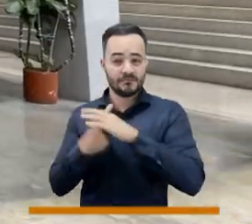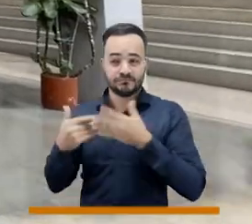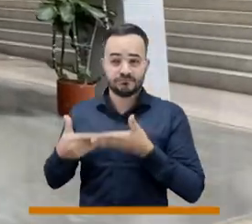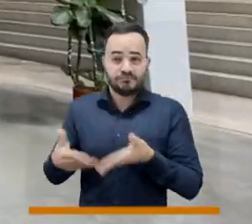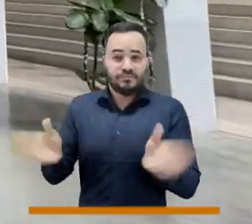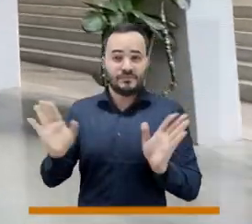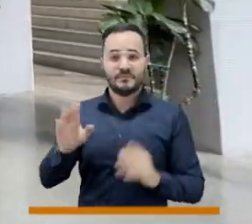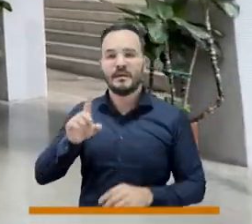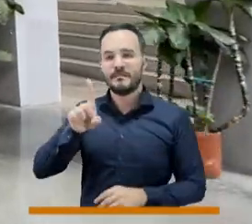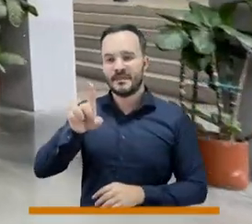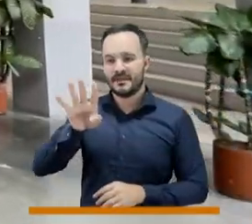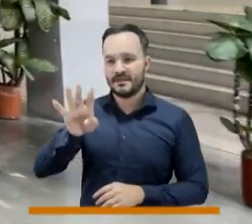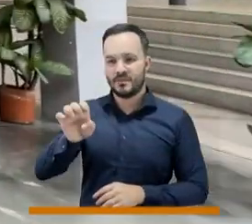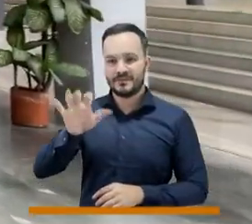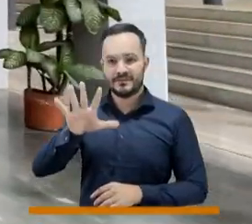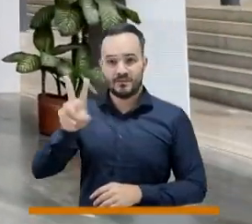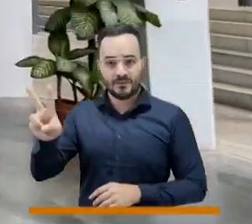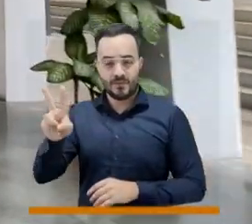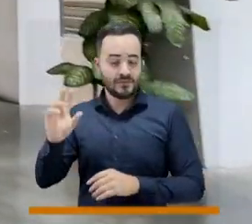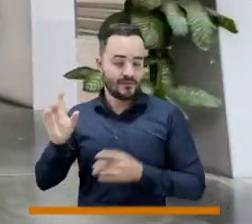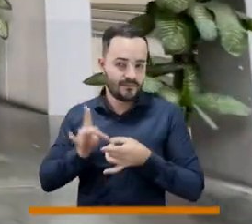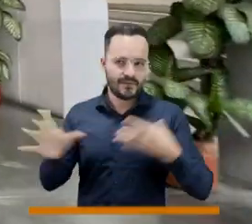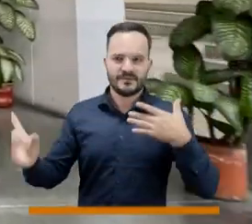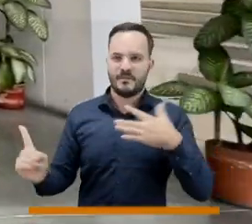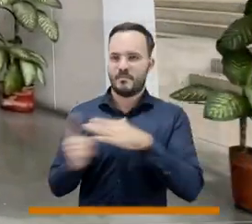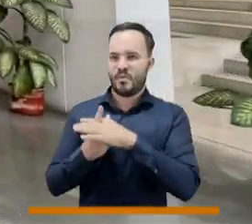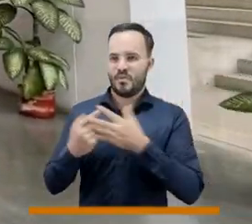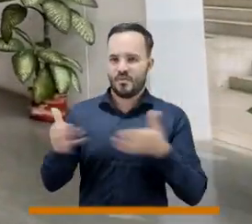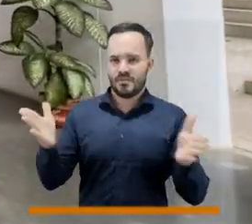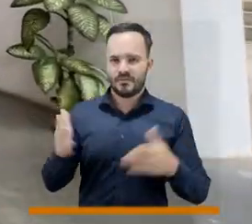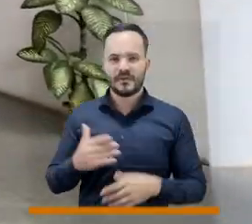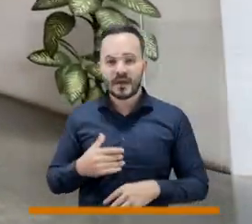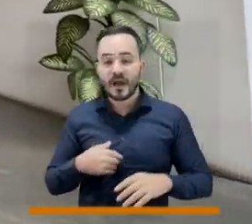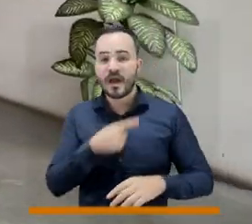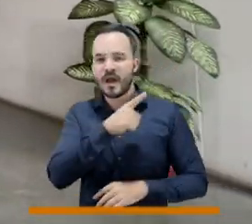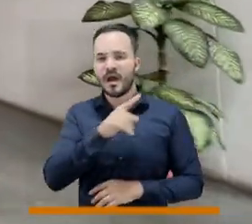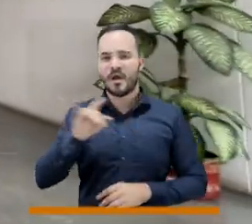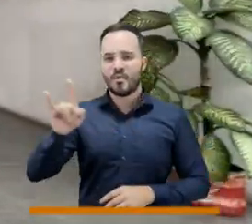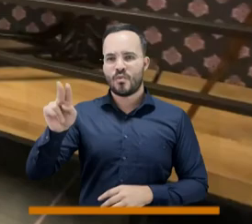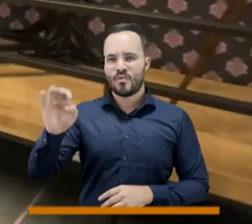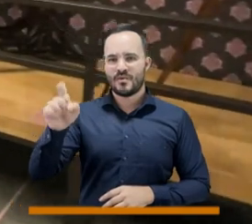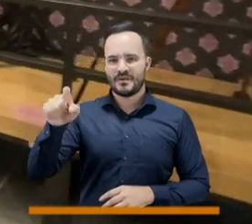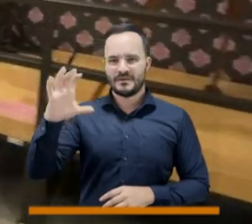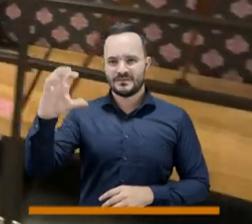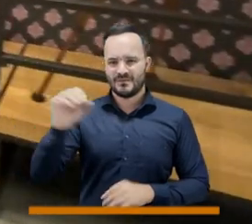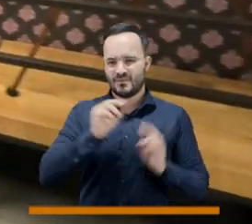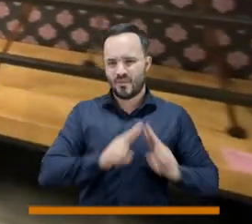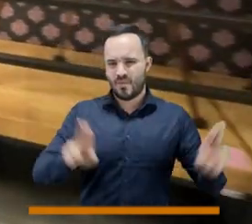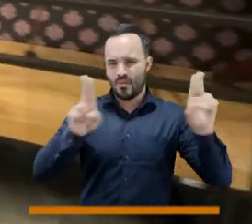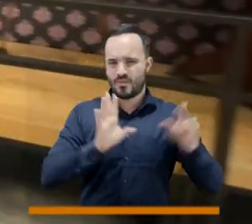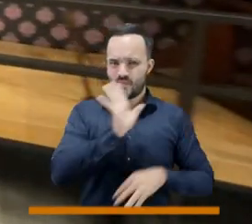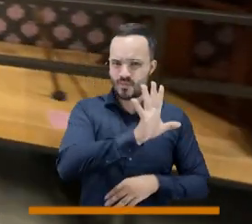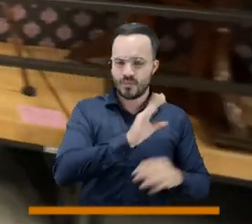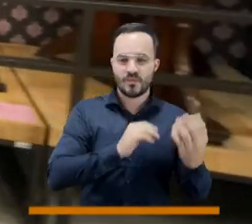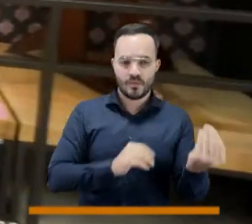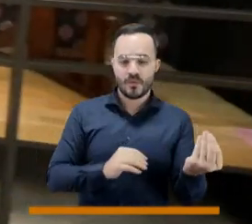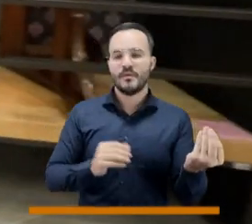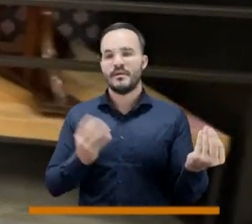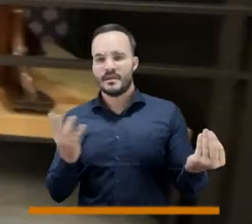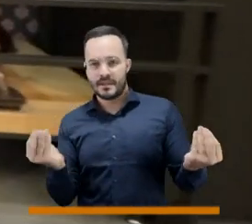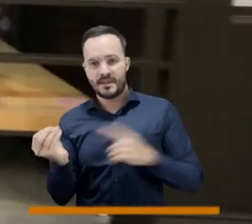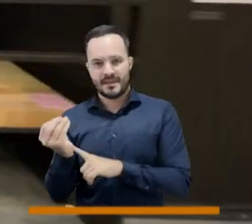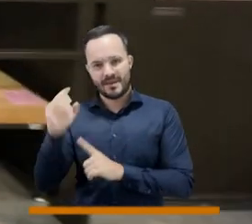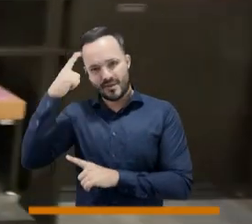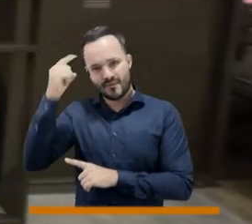La Biblioteca Pública Piloto de Medellín fue fundada en 1952 gracias a un convenio celebrado entre